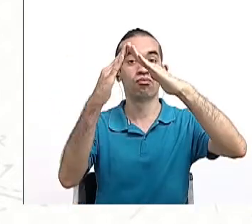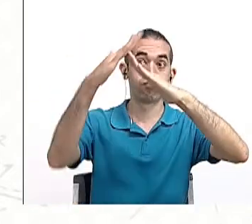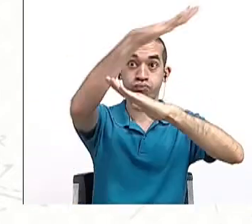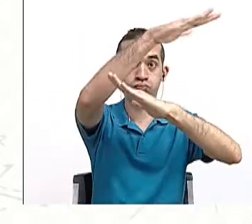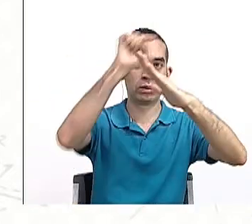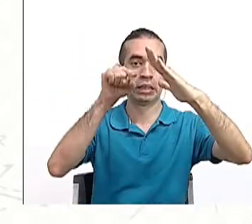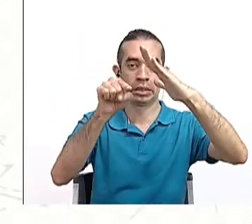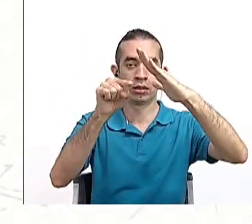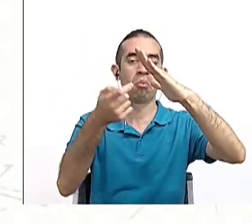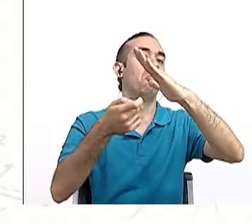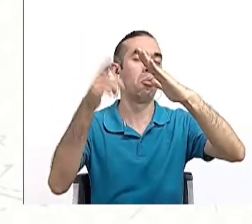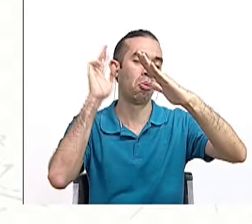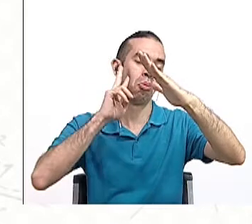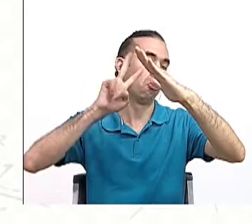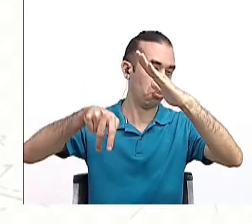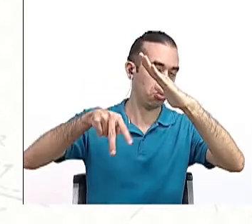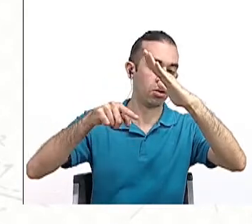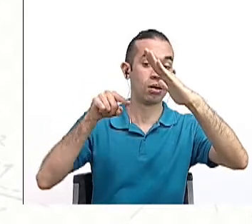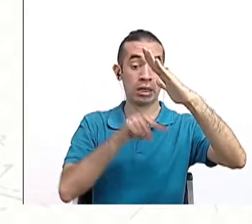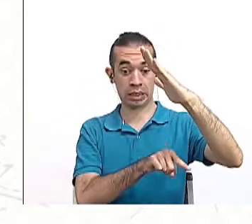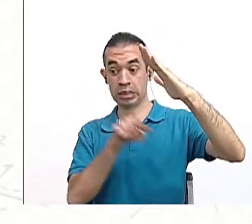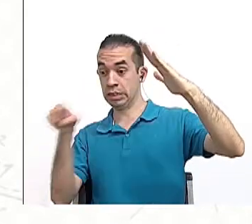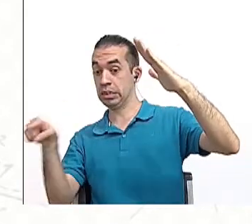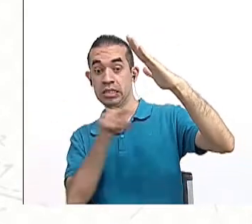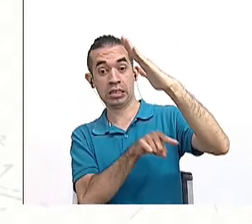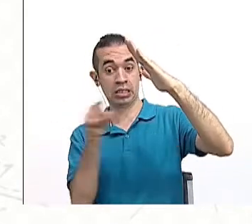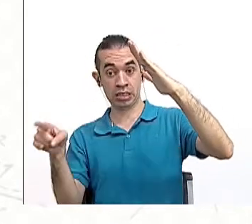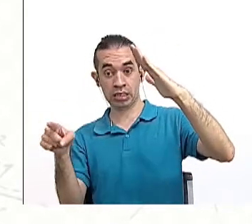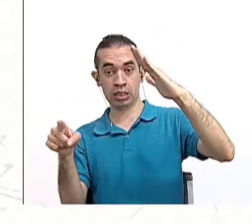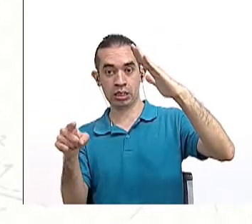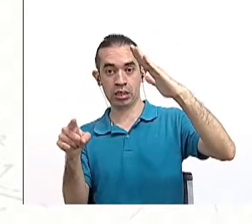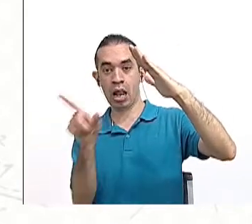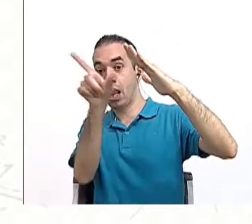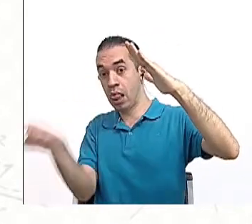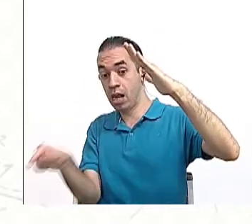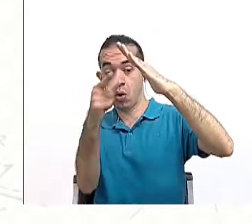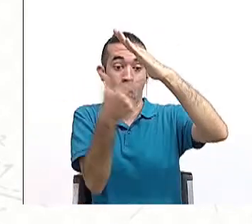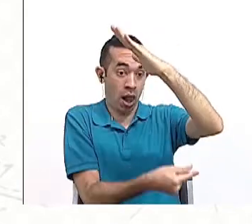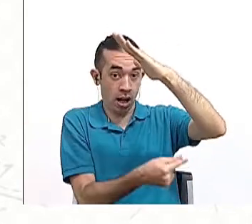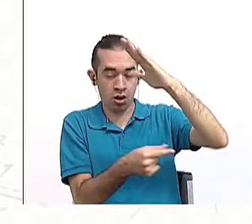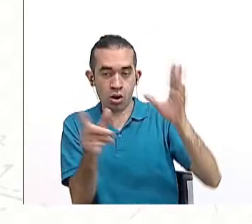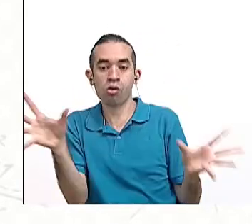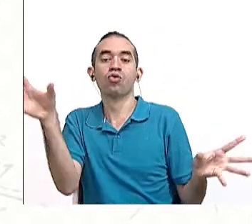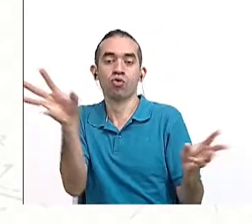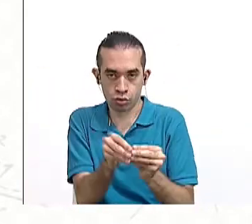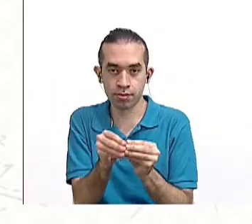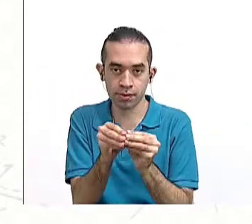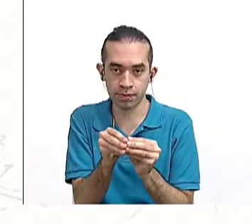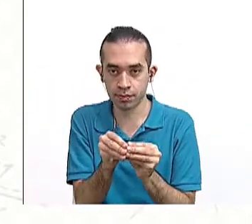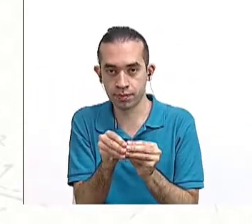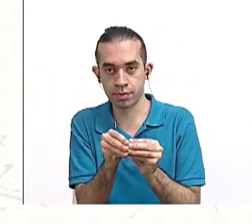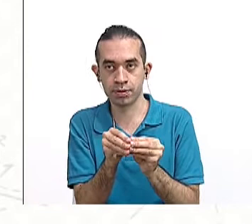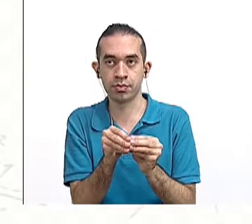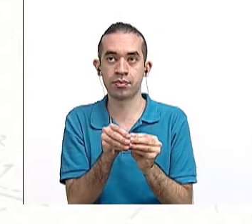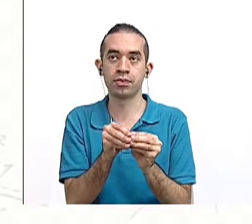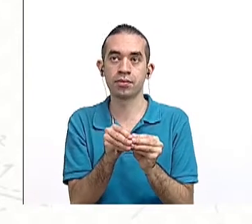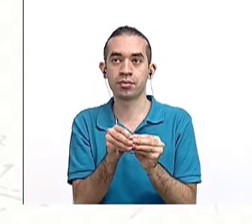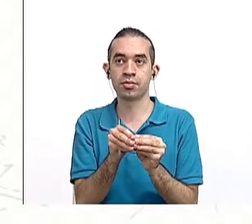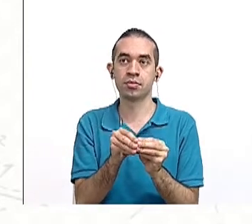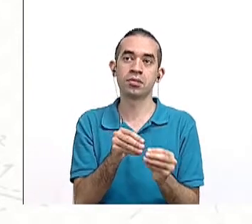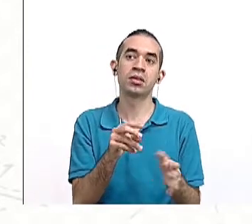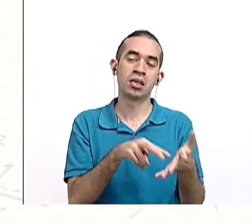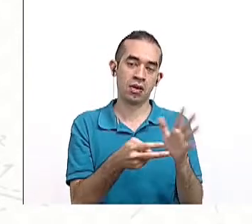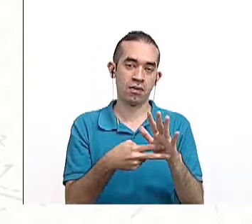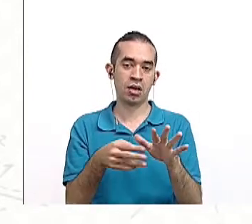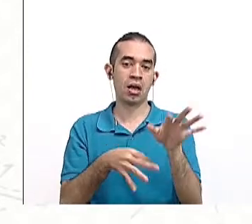a la par que en este caso sería lo que es sustituimos el ángulo 1 y nos queda que